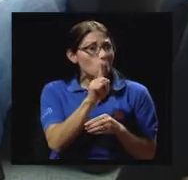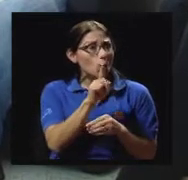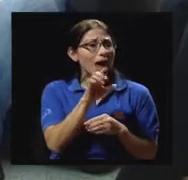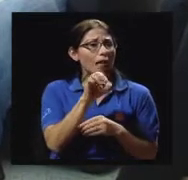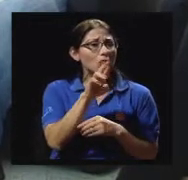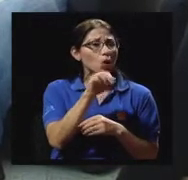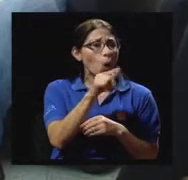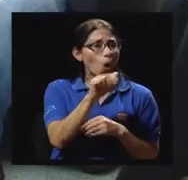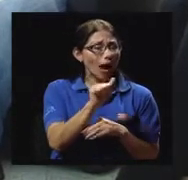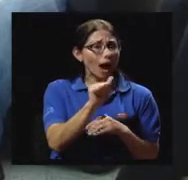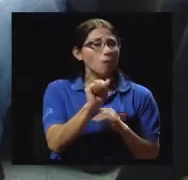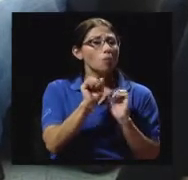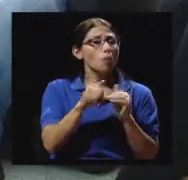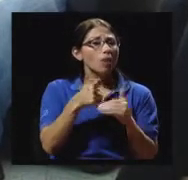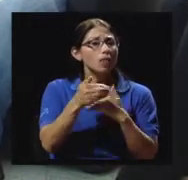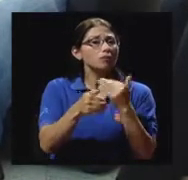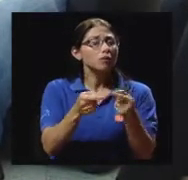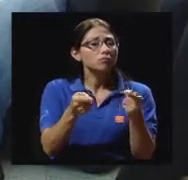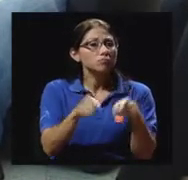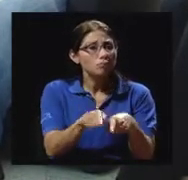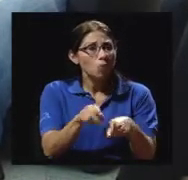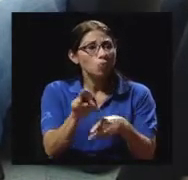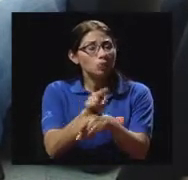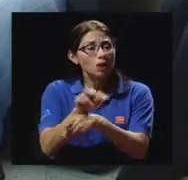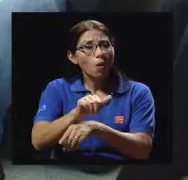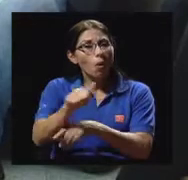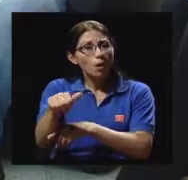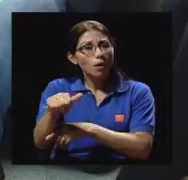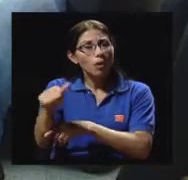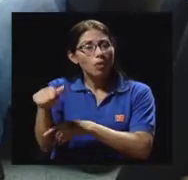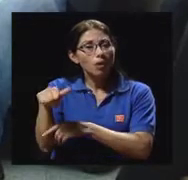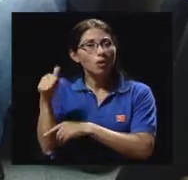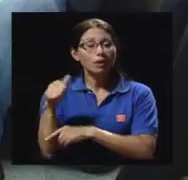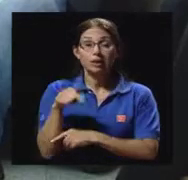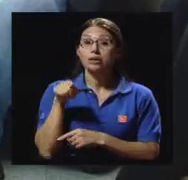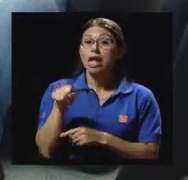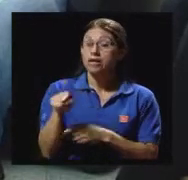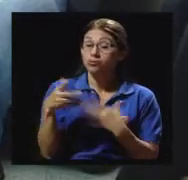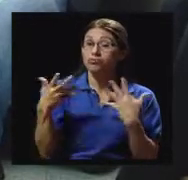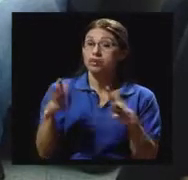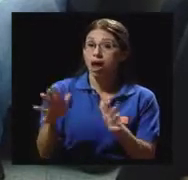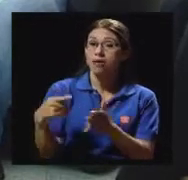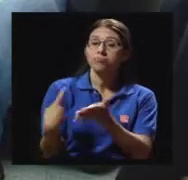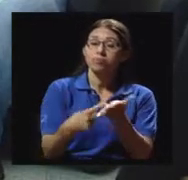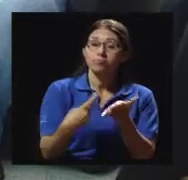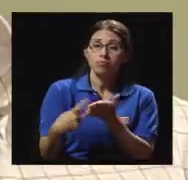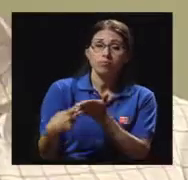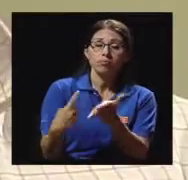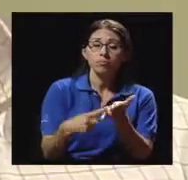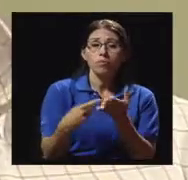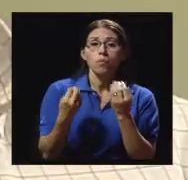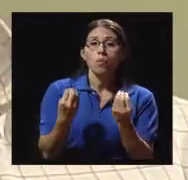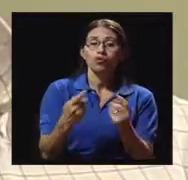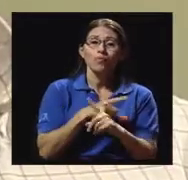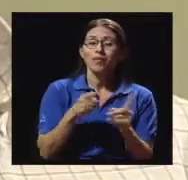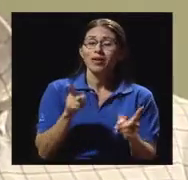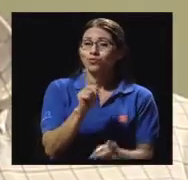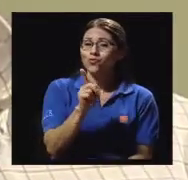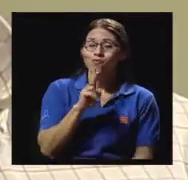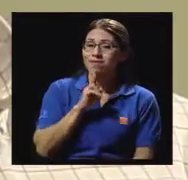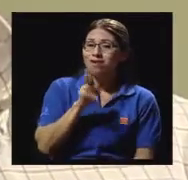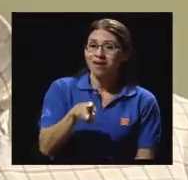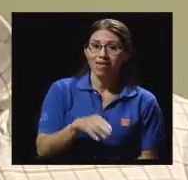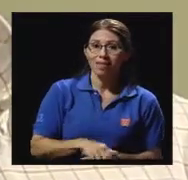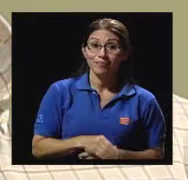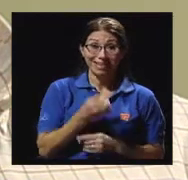Esa es una situación que ha sido planteada y una discusión enorme, y esa no es la realidad. Ninguna